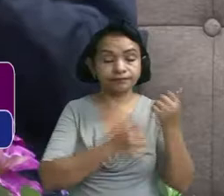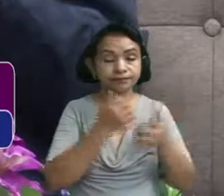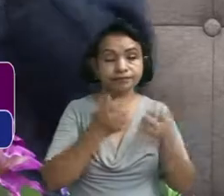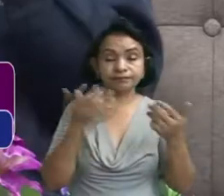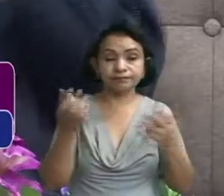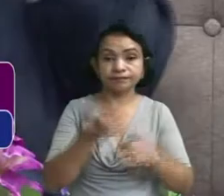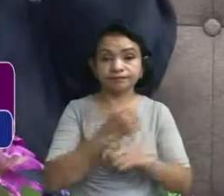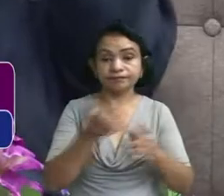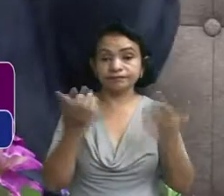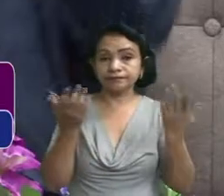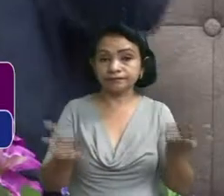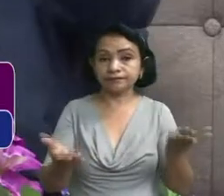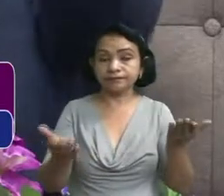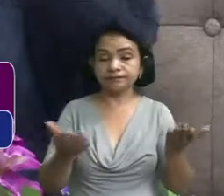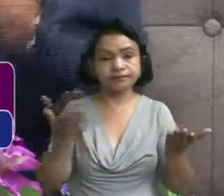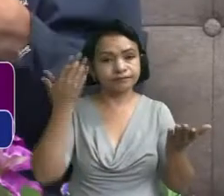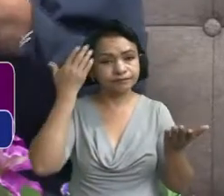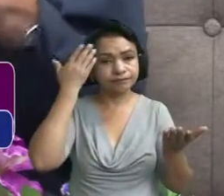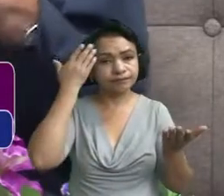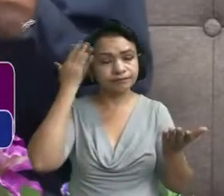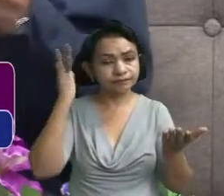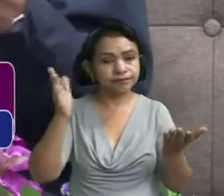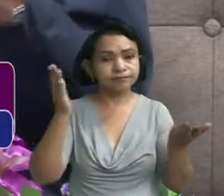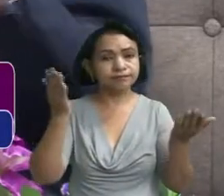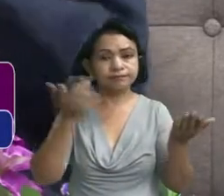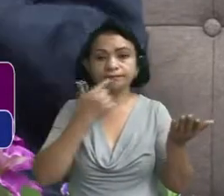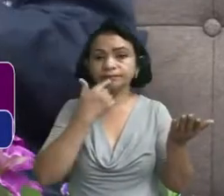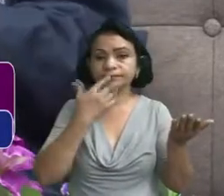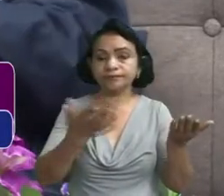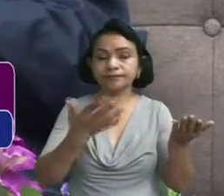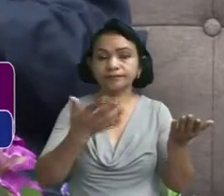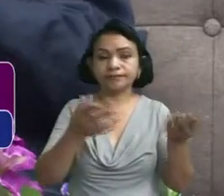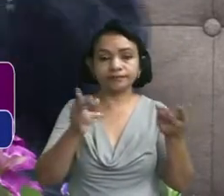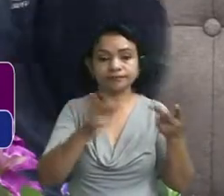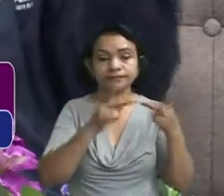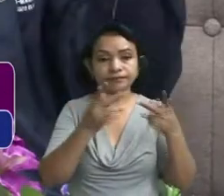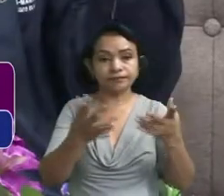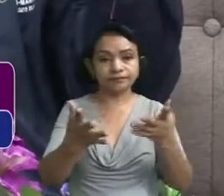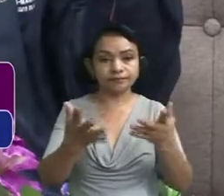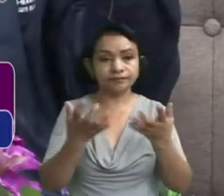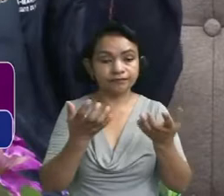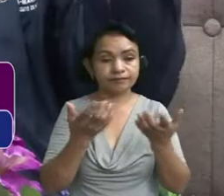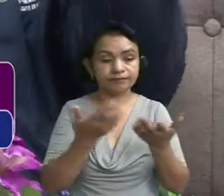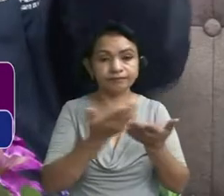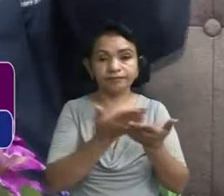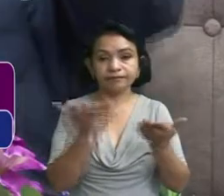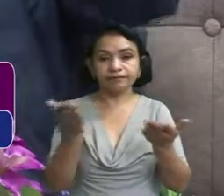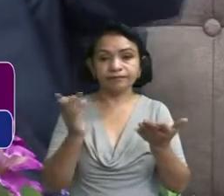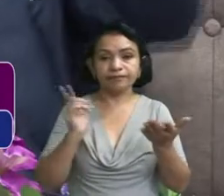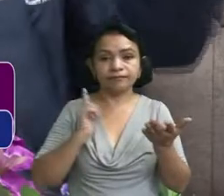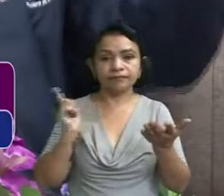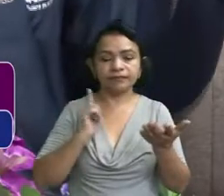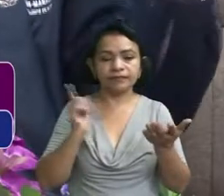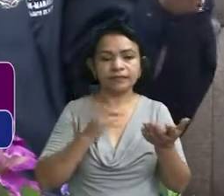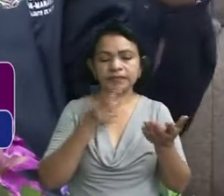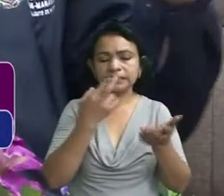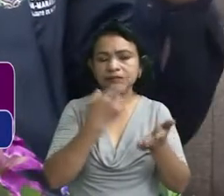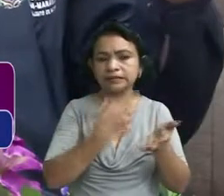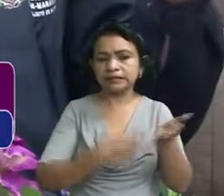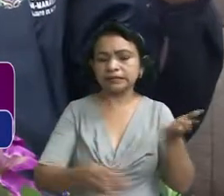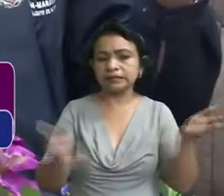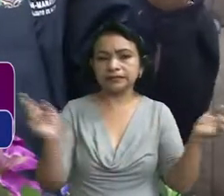desmontar la violencia. O sea, supimos enfrentar en aquel momento porque el enemigo quería que nosotros, que hubiera un baño de sangre